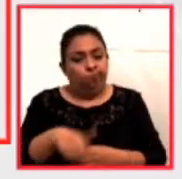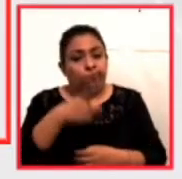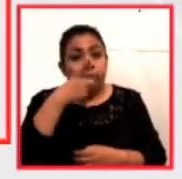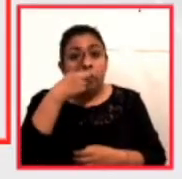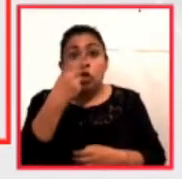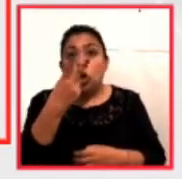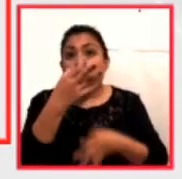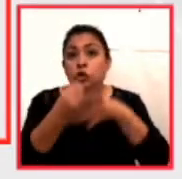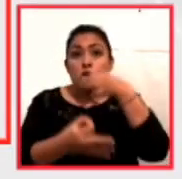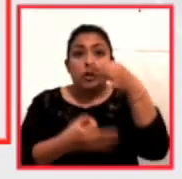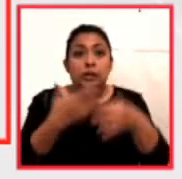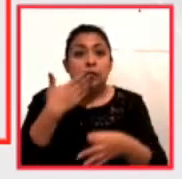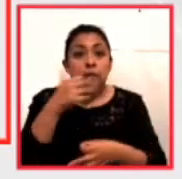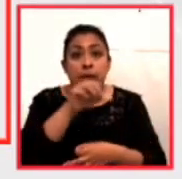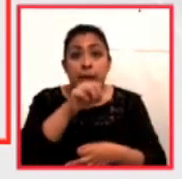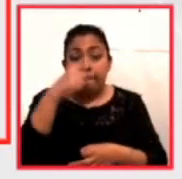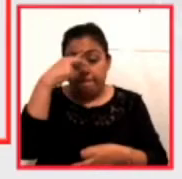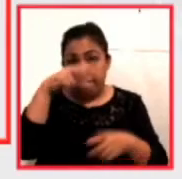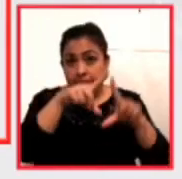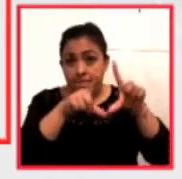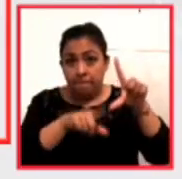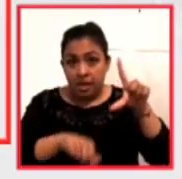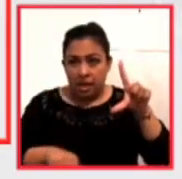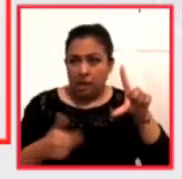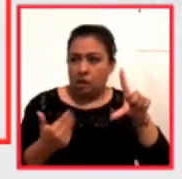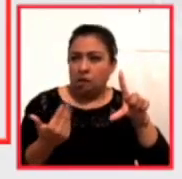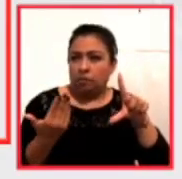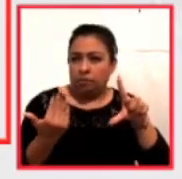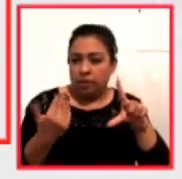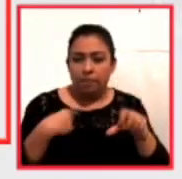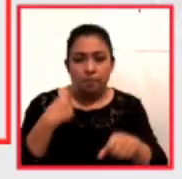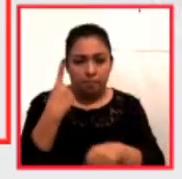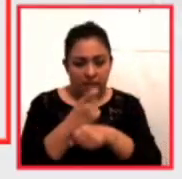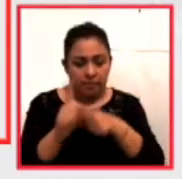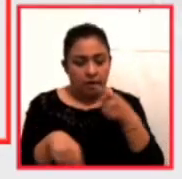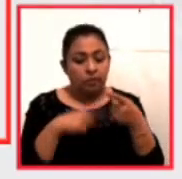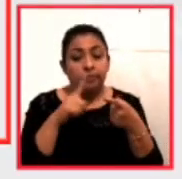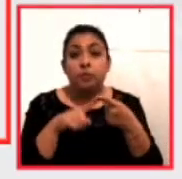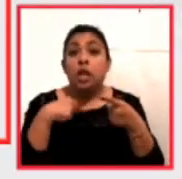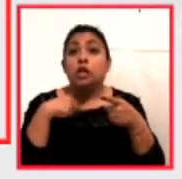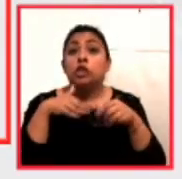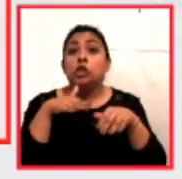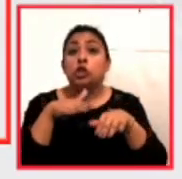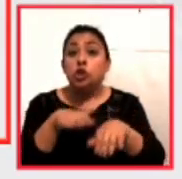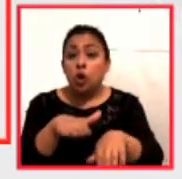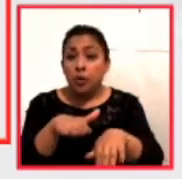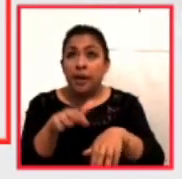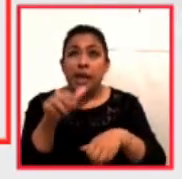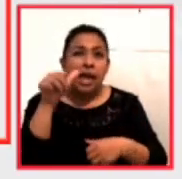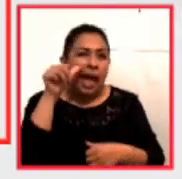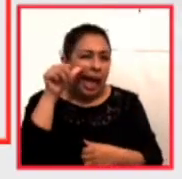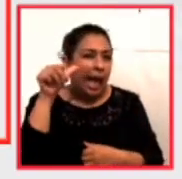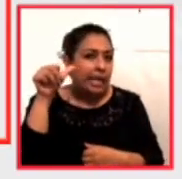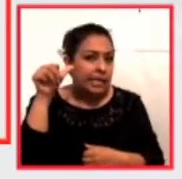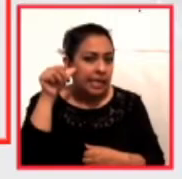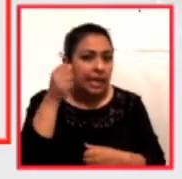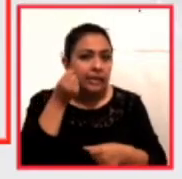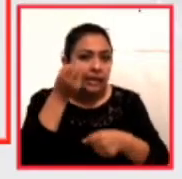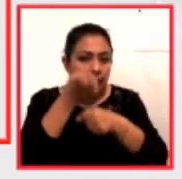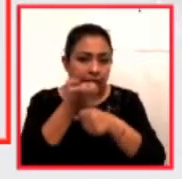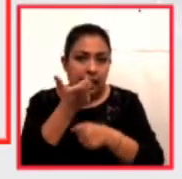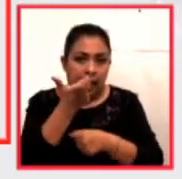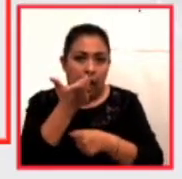buenas noticias para México en días recientes. El primero tiene que ver con que ayer justamente la Secretaría de